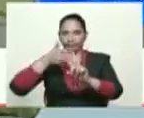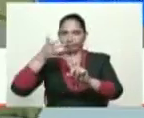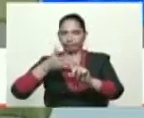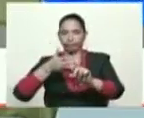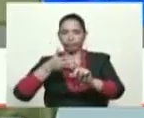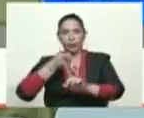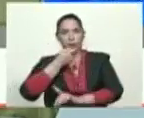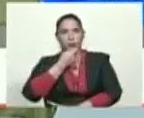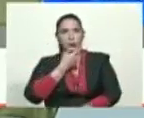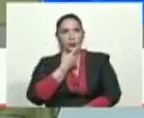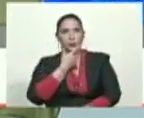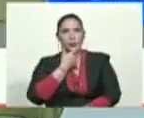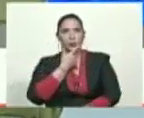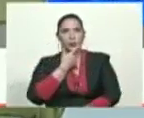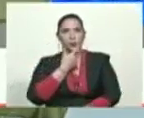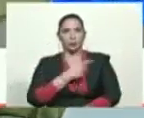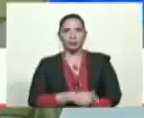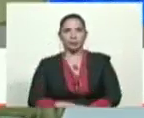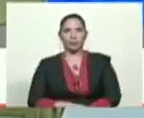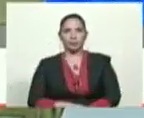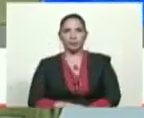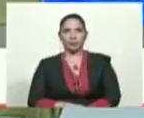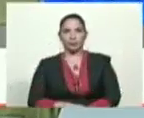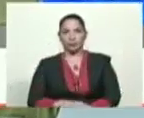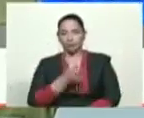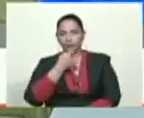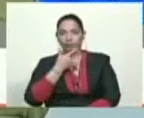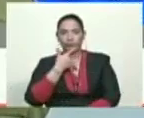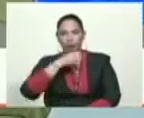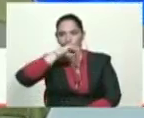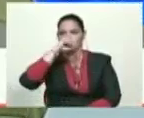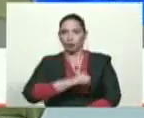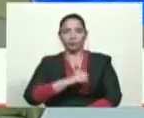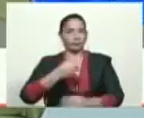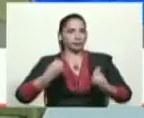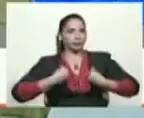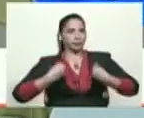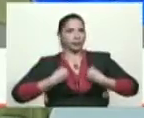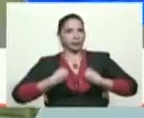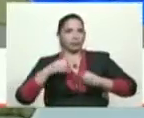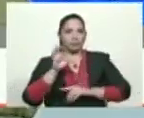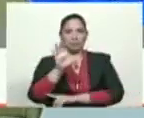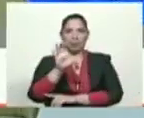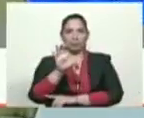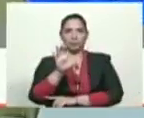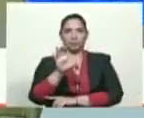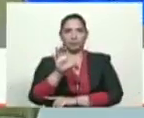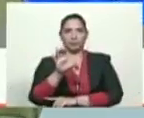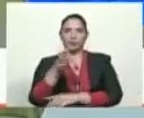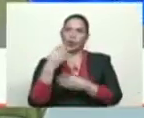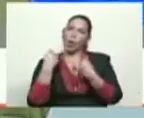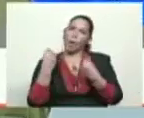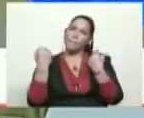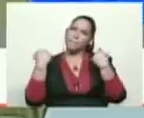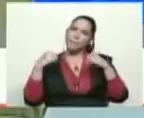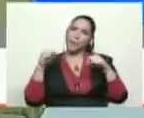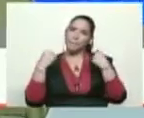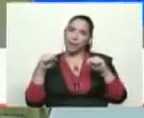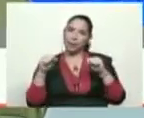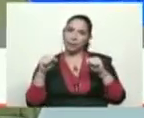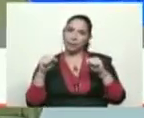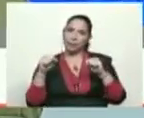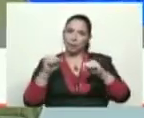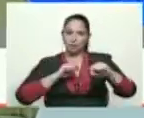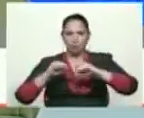bello shura como dice un amigo mío con la bello shura de la vida del país como se prepara el